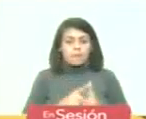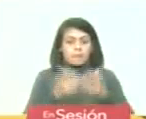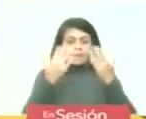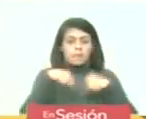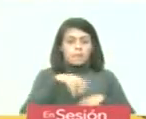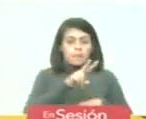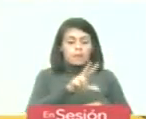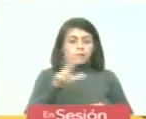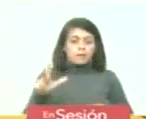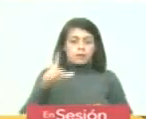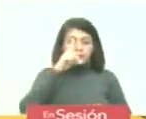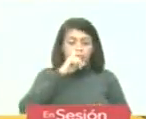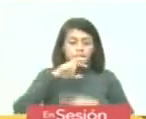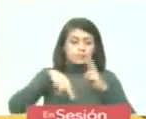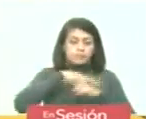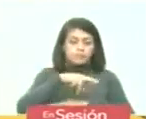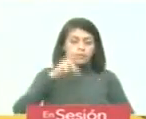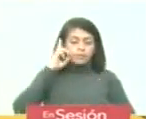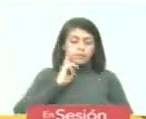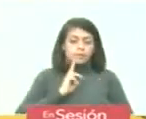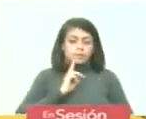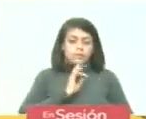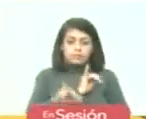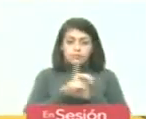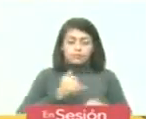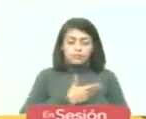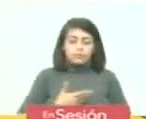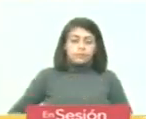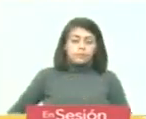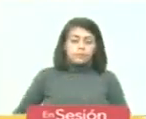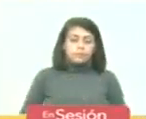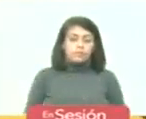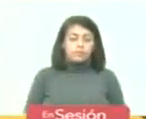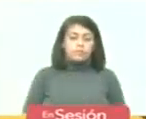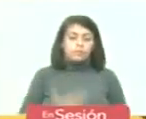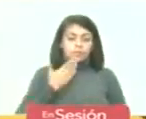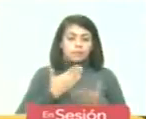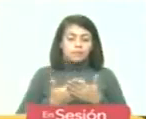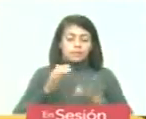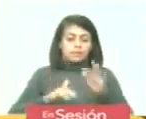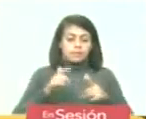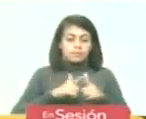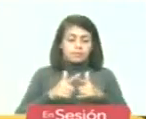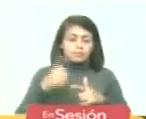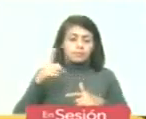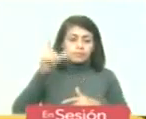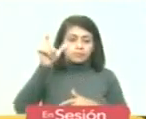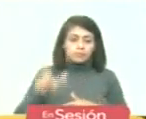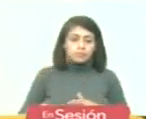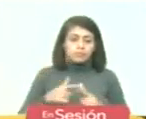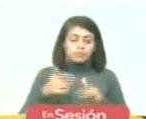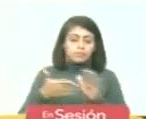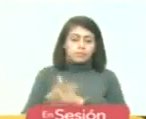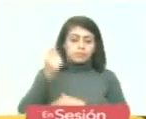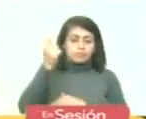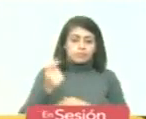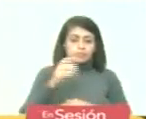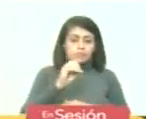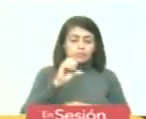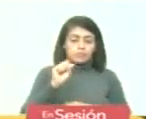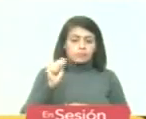y 23 de la Revolución Bolivariana. Es todo, presidente. Gracias, secretaria. Dejamos el derecho de palabra al diputado